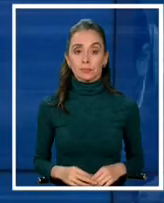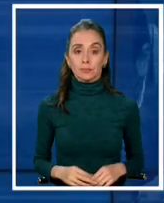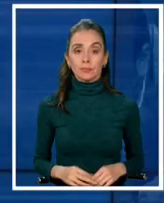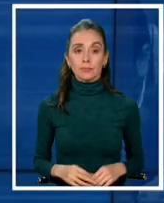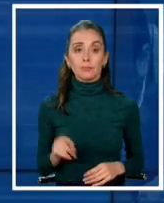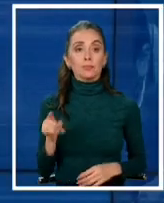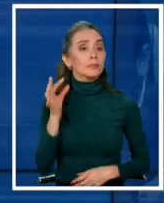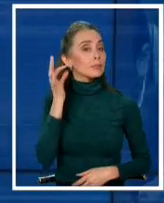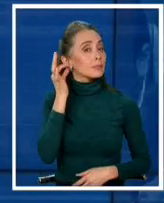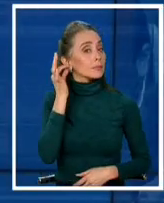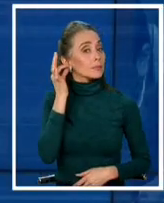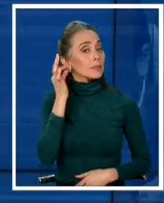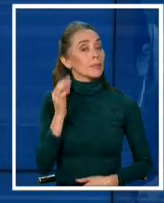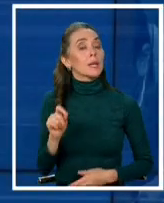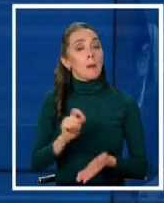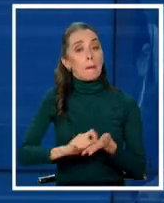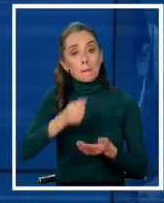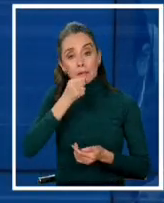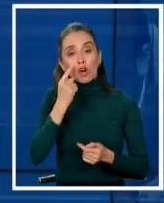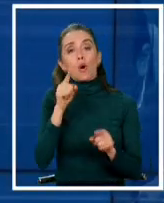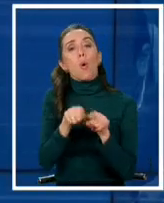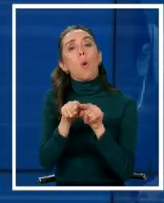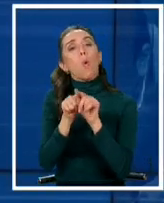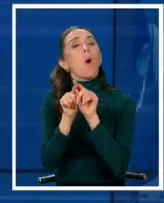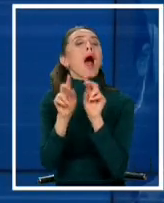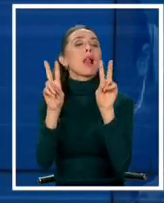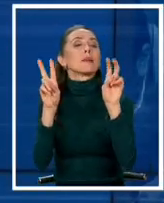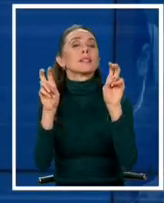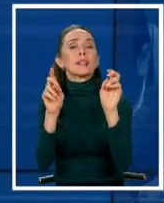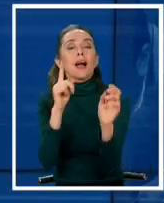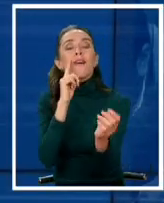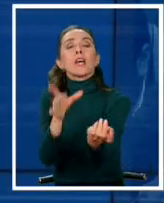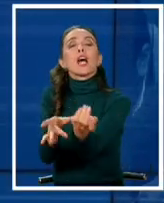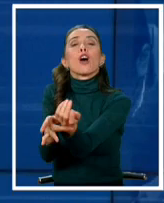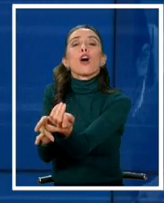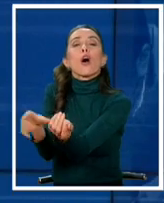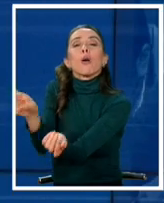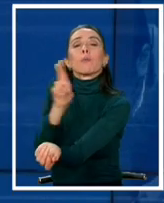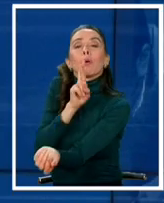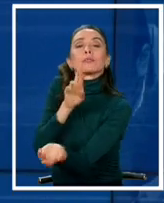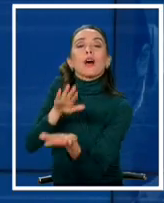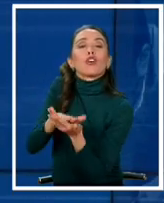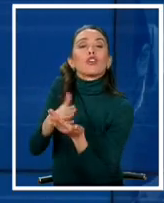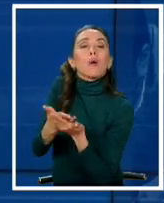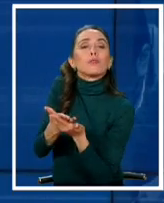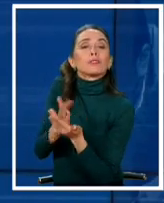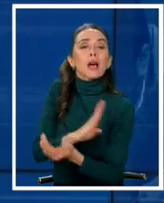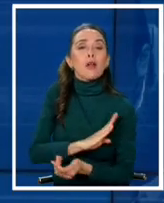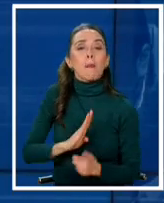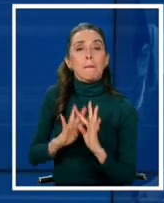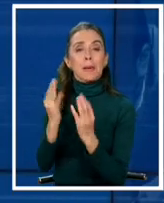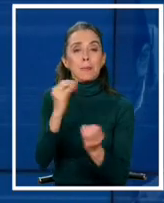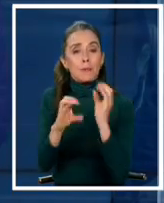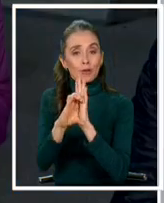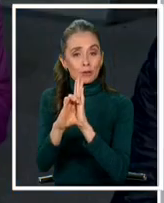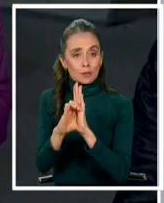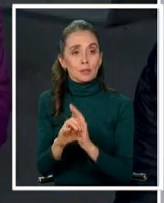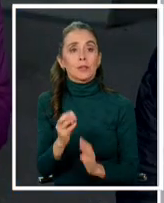Vamos ahora con Valentina Reyes, que también le está tomando el pulso, por supuesto, a las reacciones de los convencionales. Valentina, estamos contigo nuevamente.